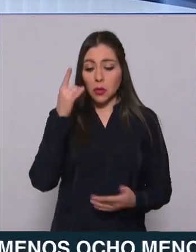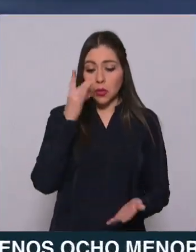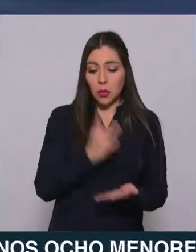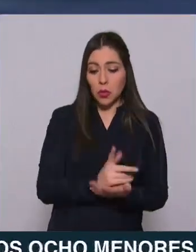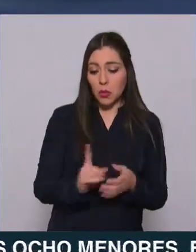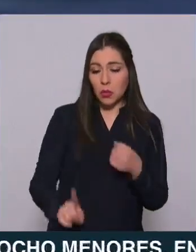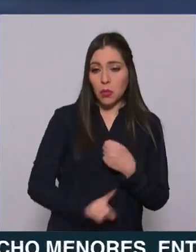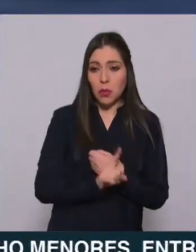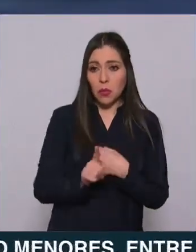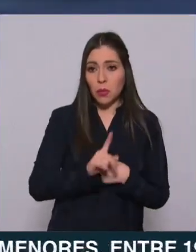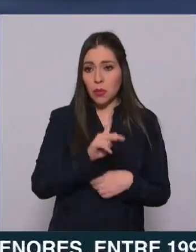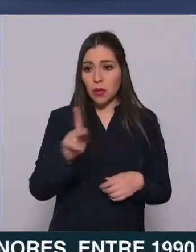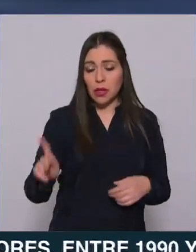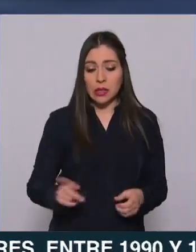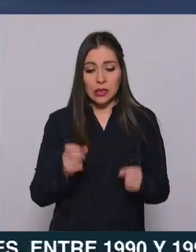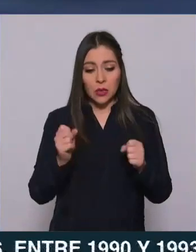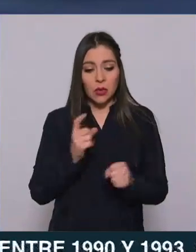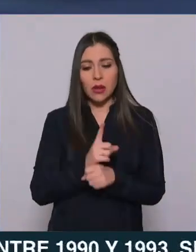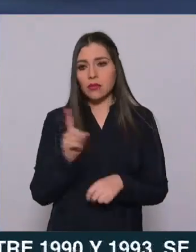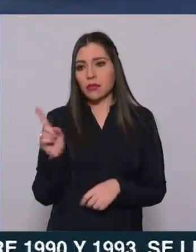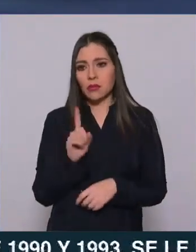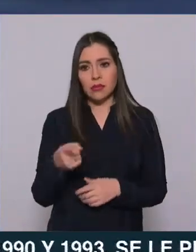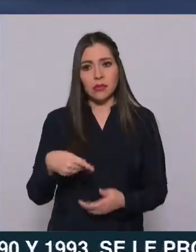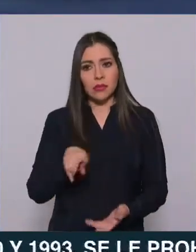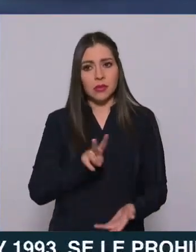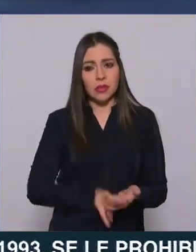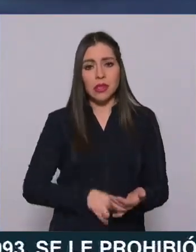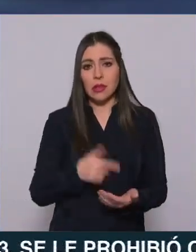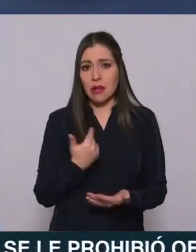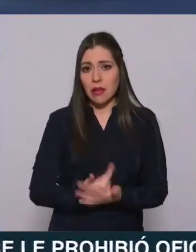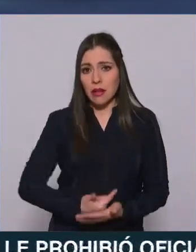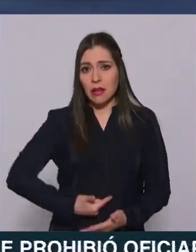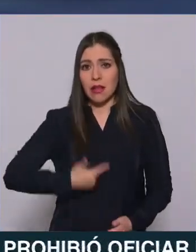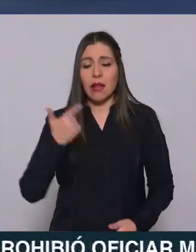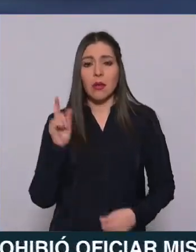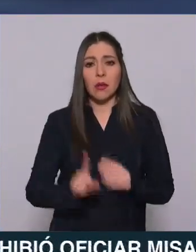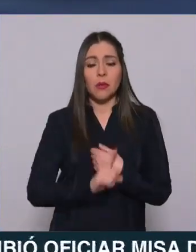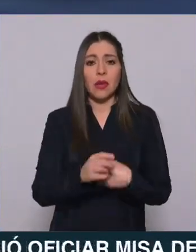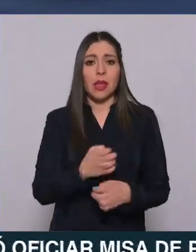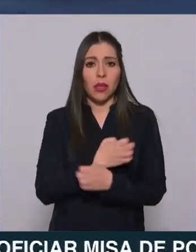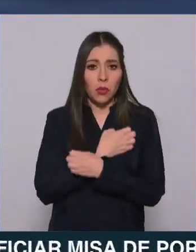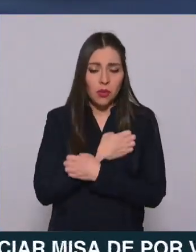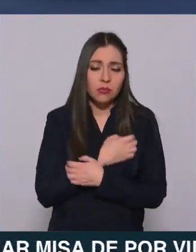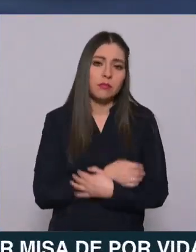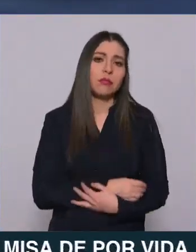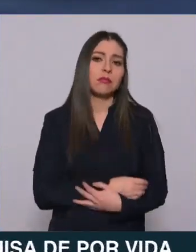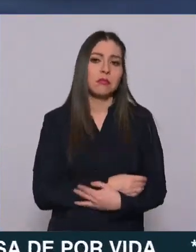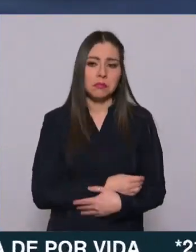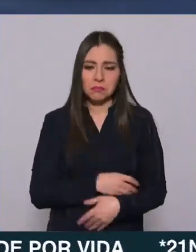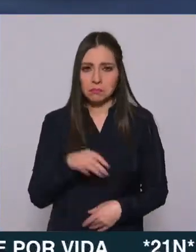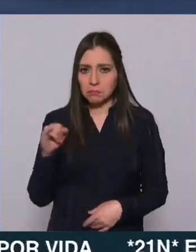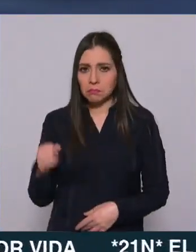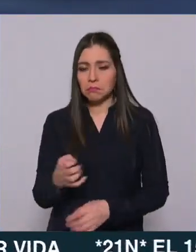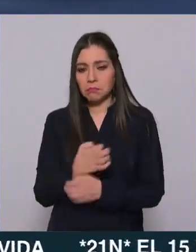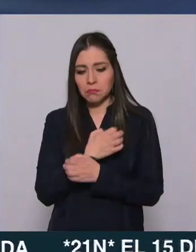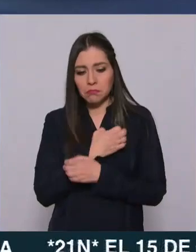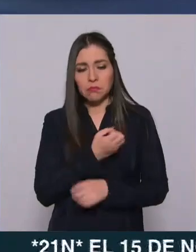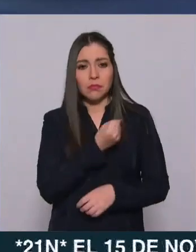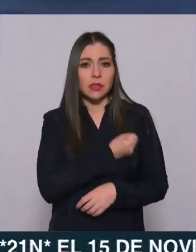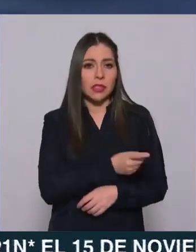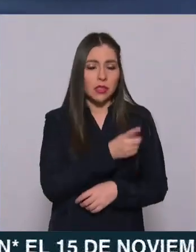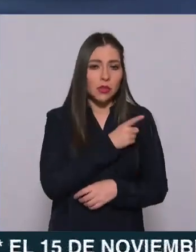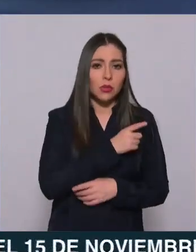seguridad pública, sino un problema grave de educación. De educación, de salud, de seguridad pública, de